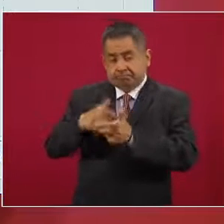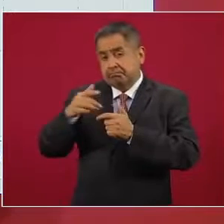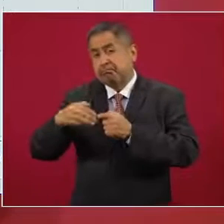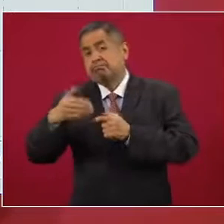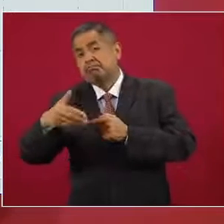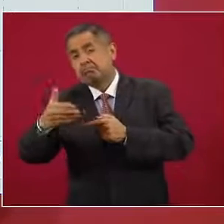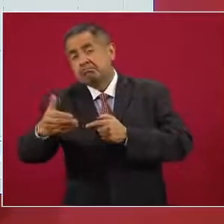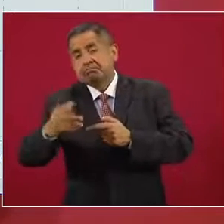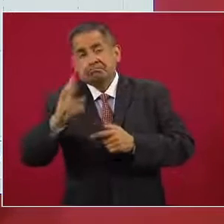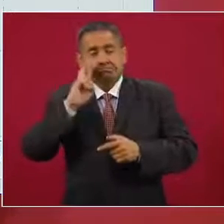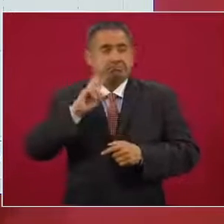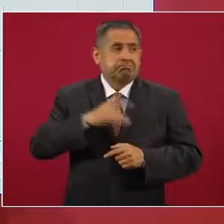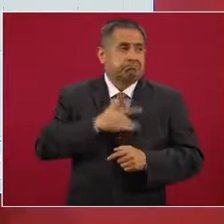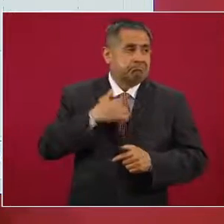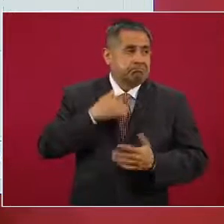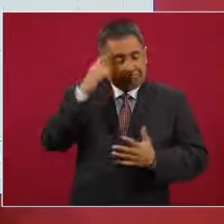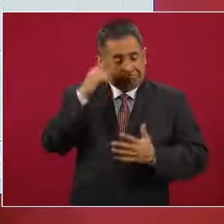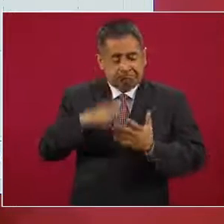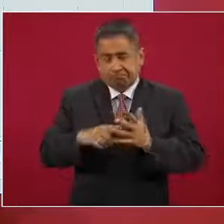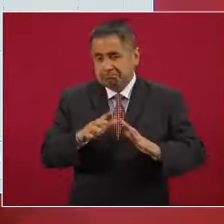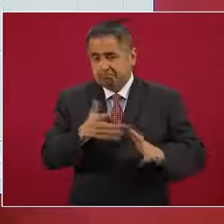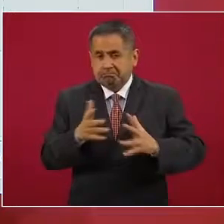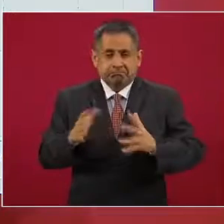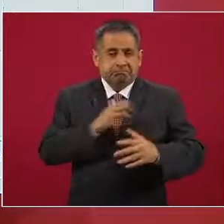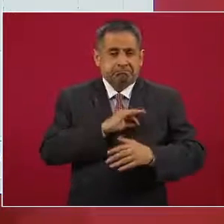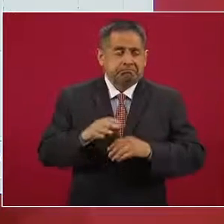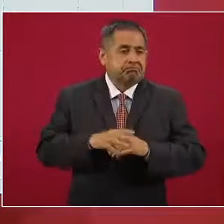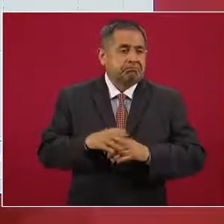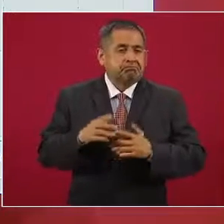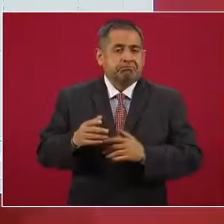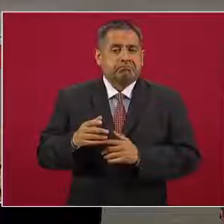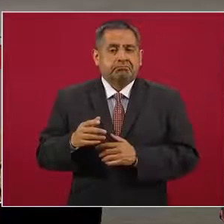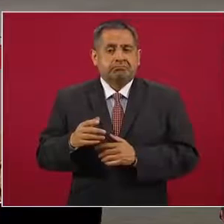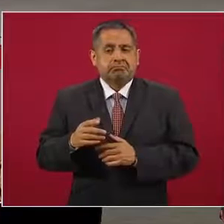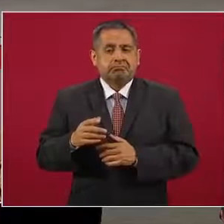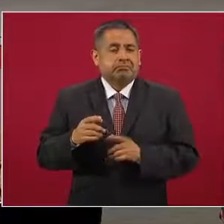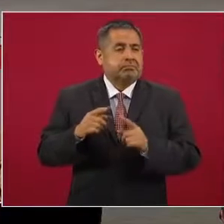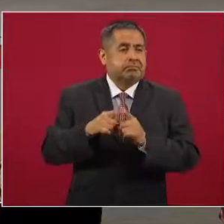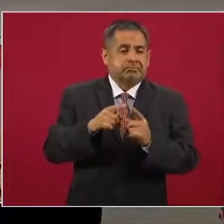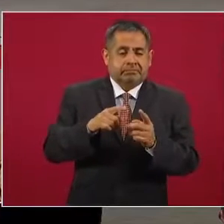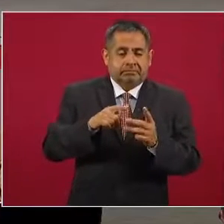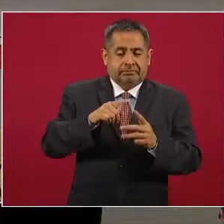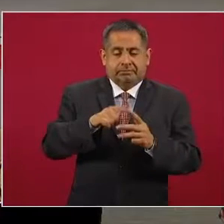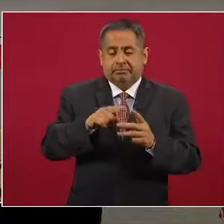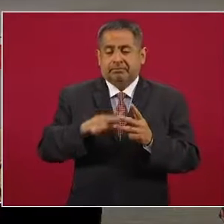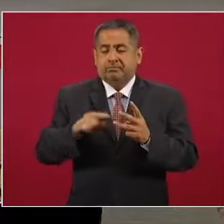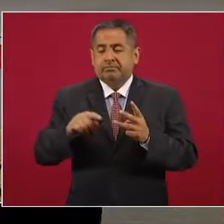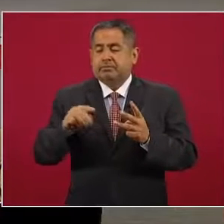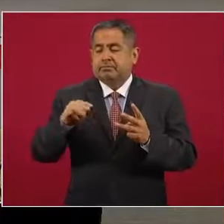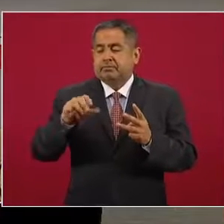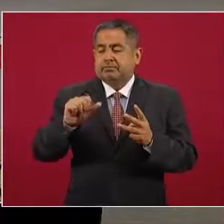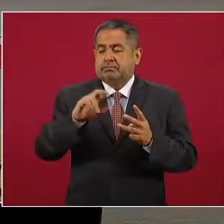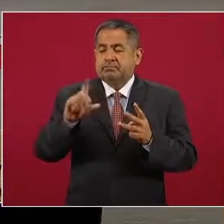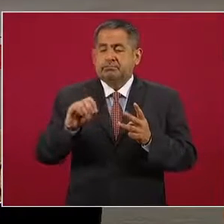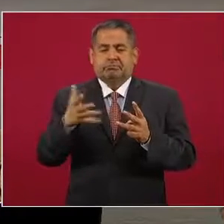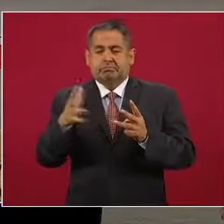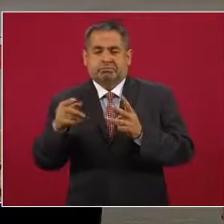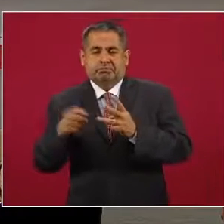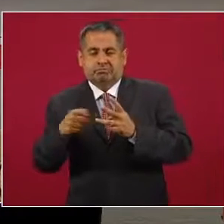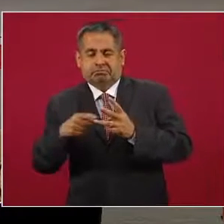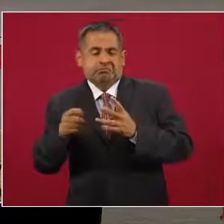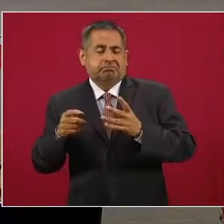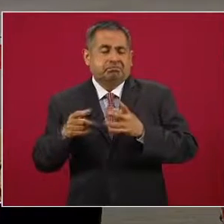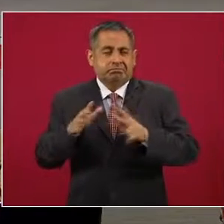para finales del primer trimestre del año próximo, vamos a